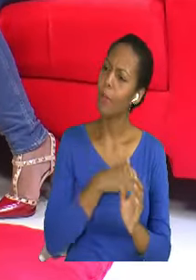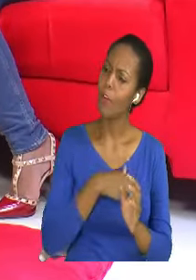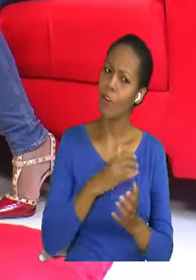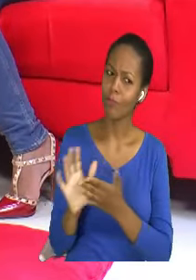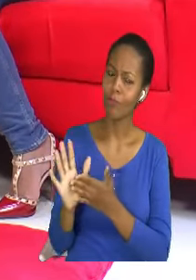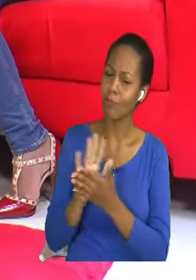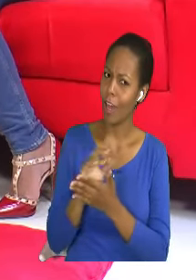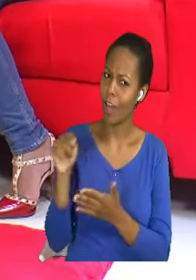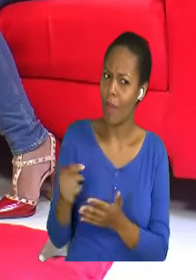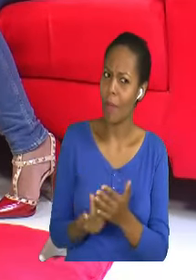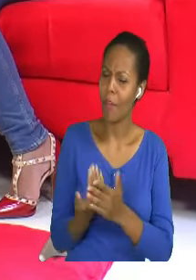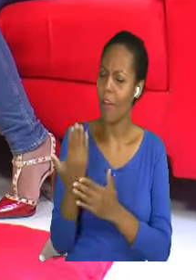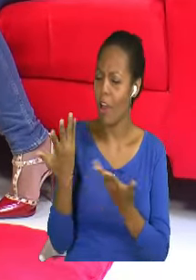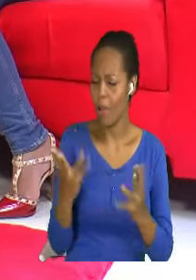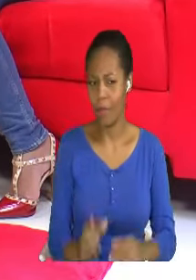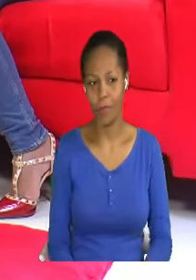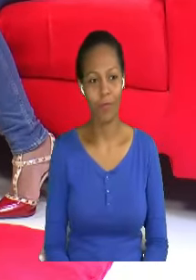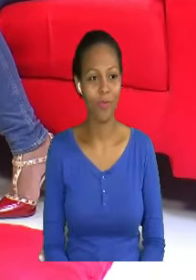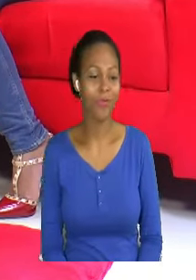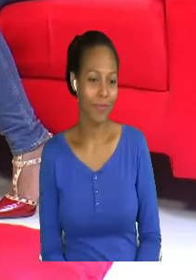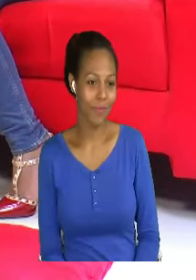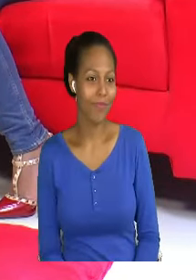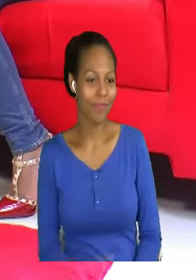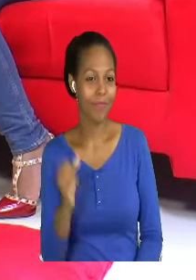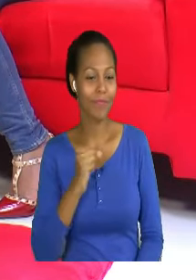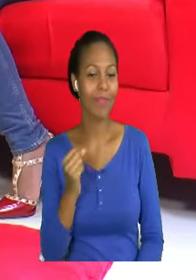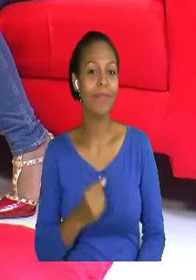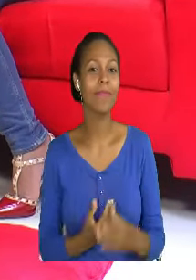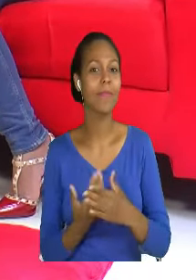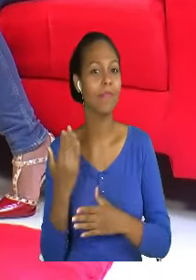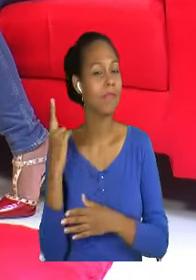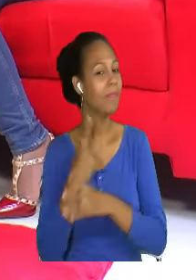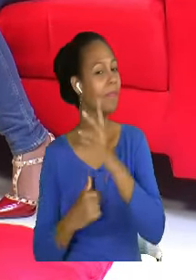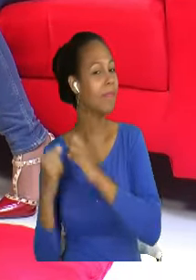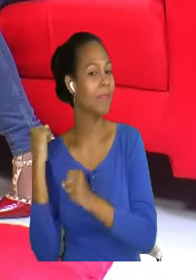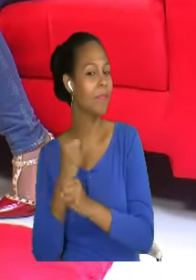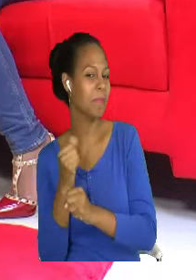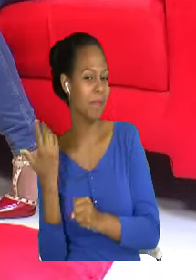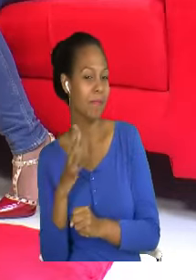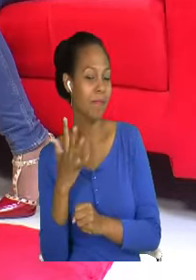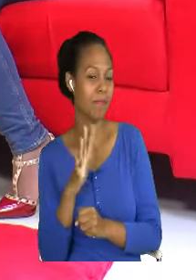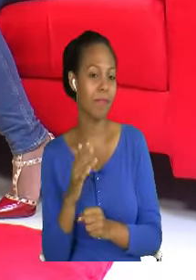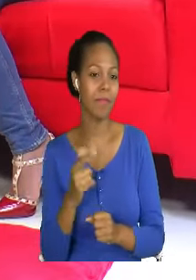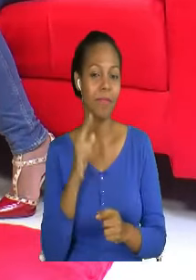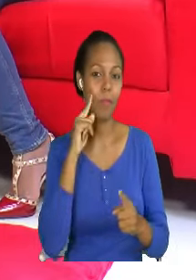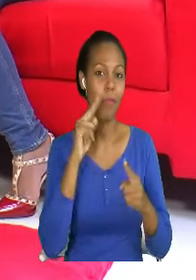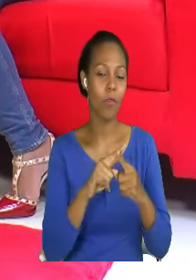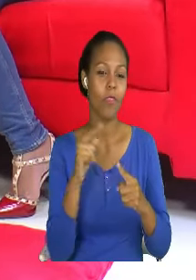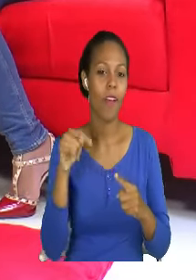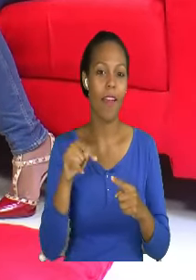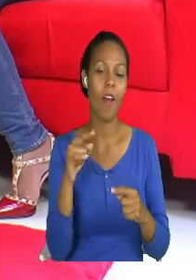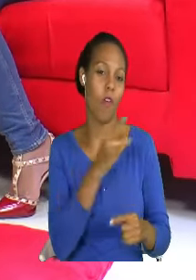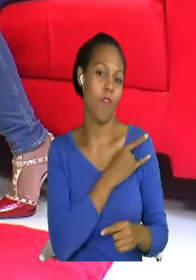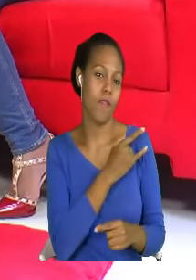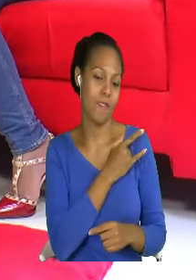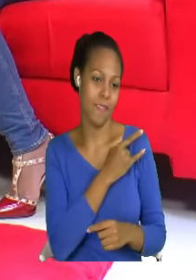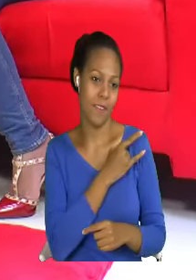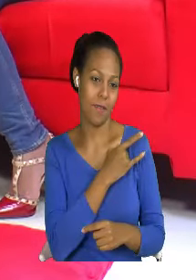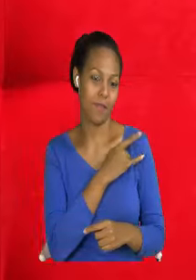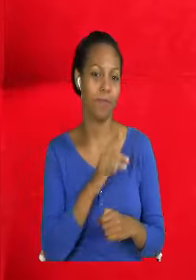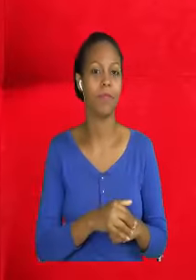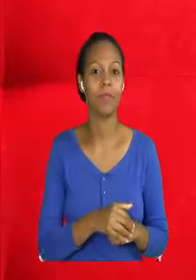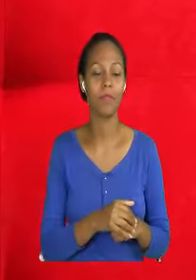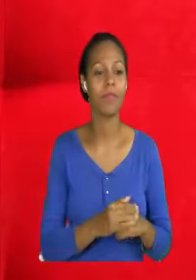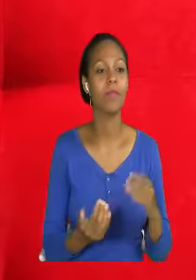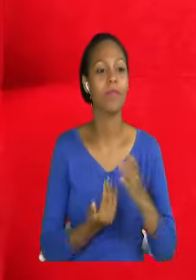Cereza en Barranca Bermeja. Bueno, Rojo Cereza nació hace un año aproximadamente por una idea de negocio en la universidad. Nació